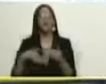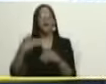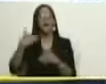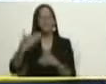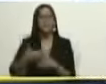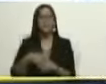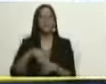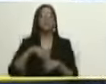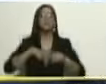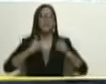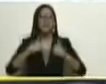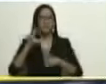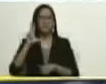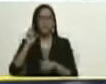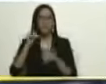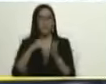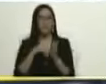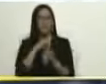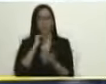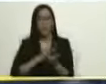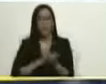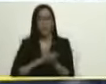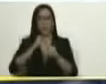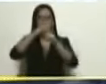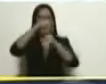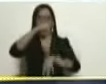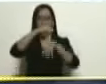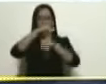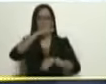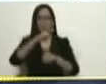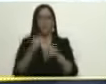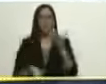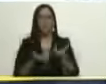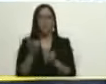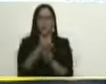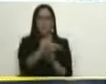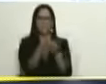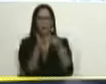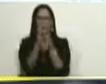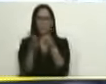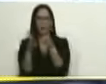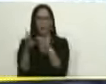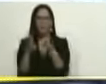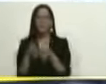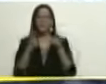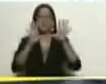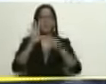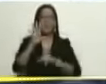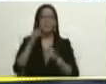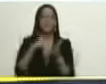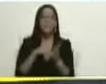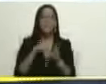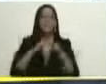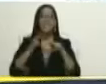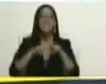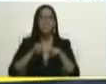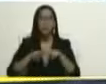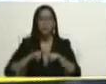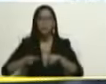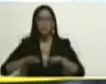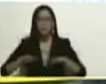30.000 muertos por bombardeo, por fuego de fusil, 15.000 niños y niñas.